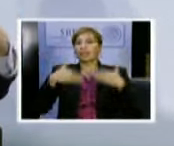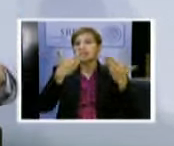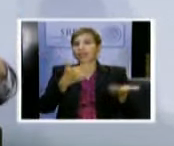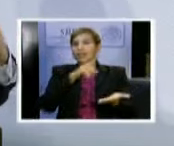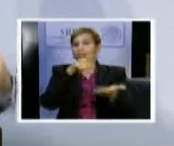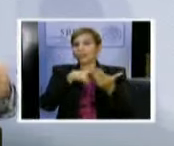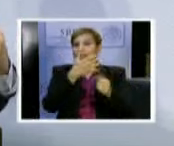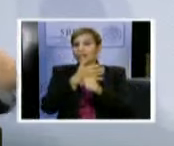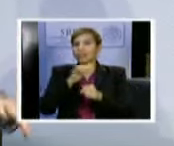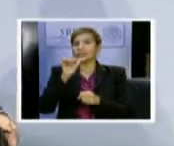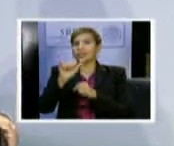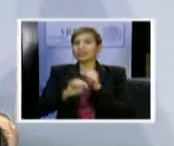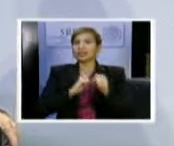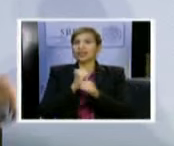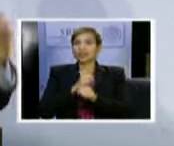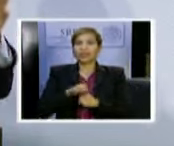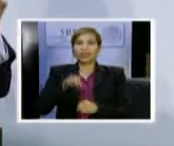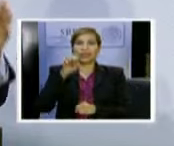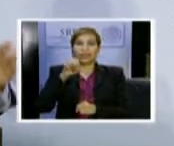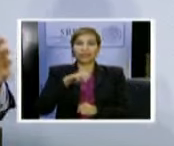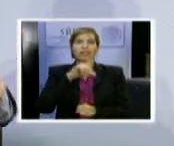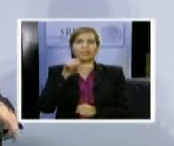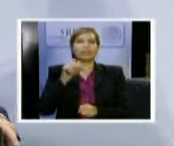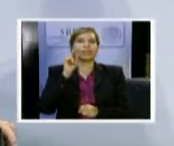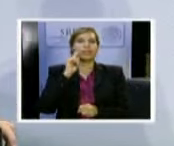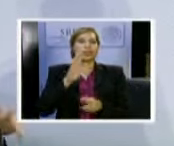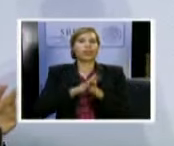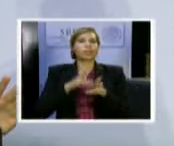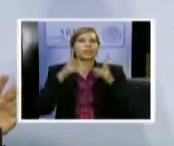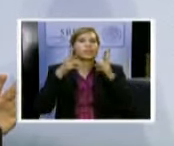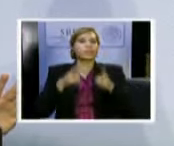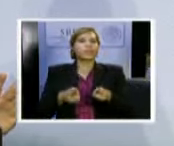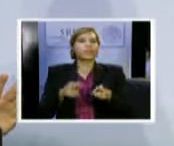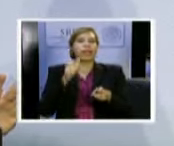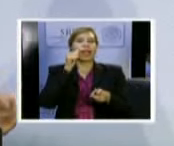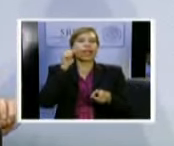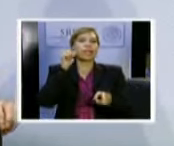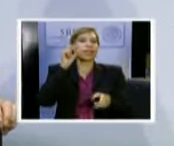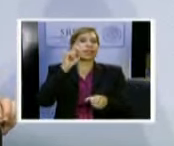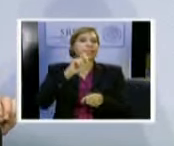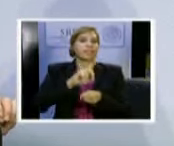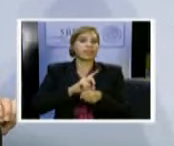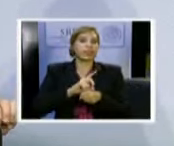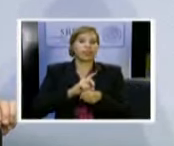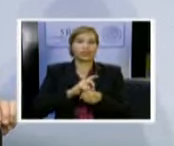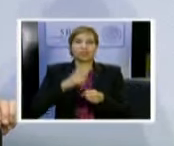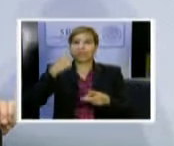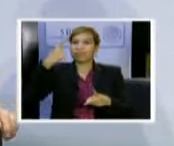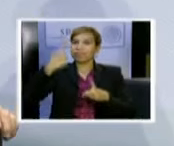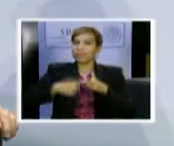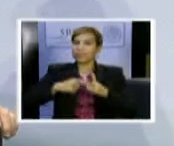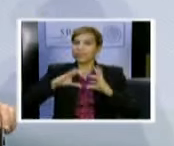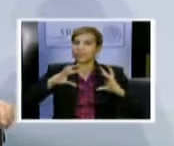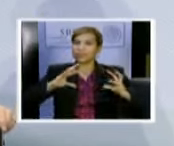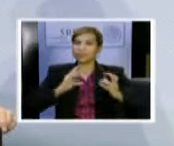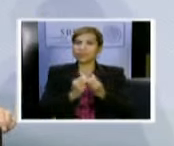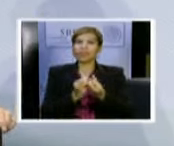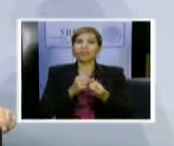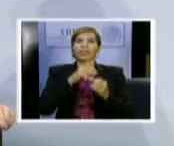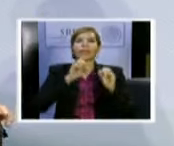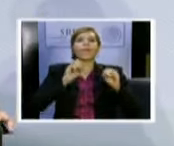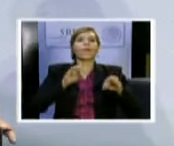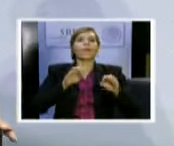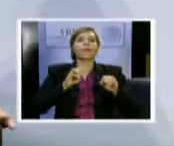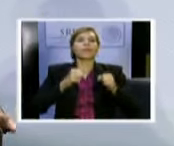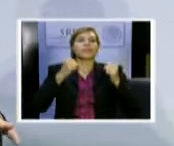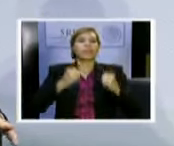los 16 años de edad. Y si hacemos un corte al día de ayer, según cifras del